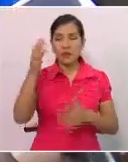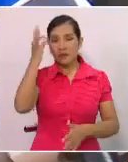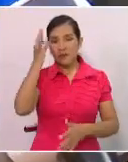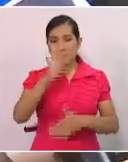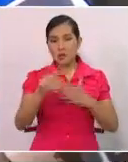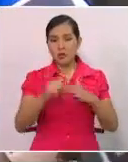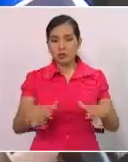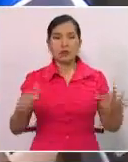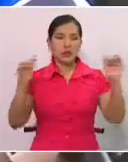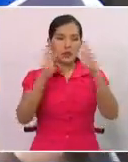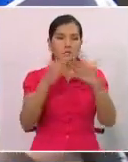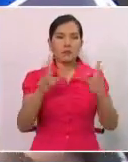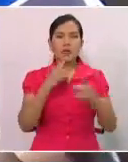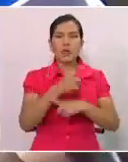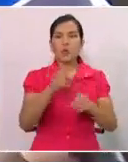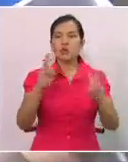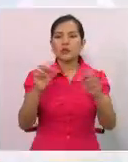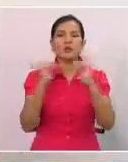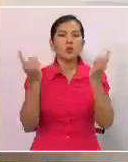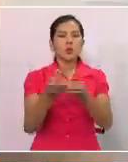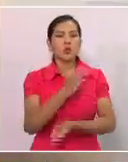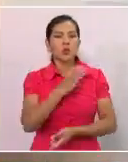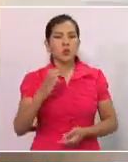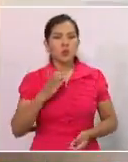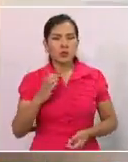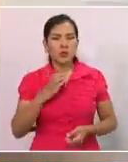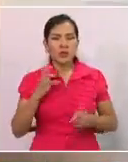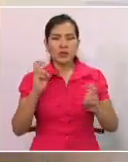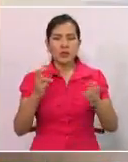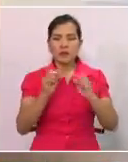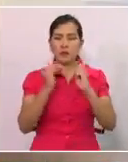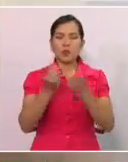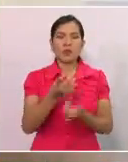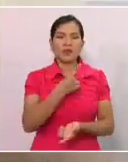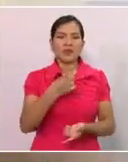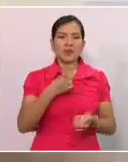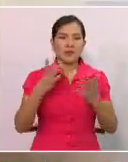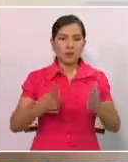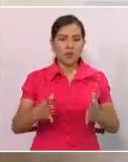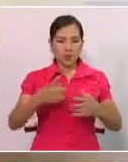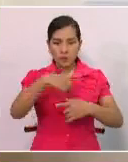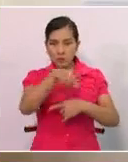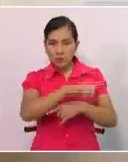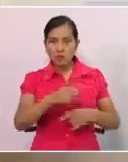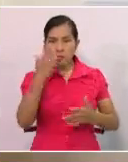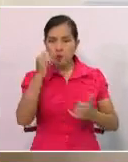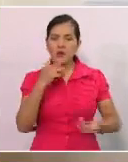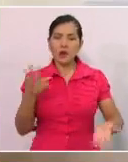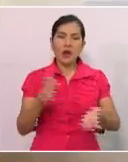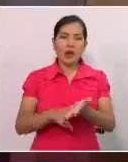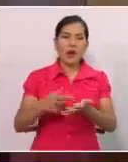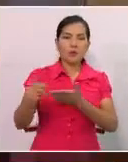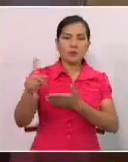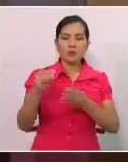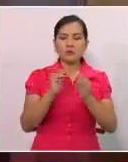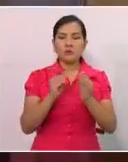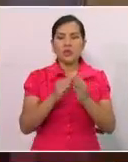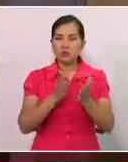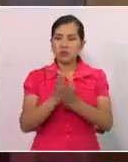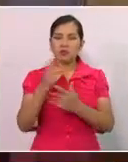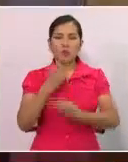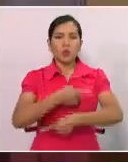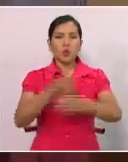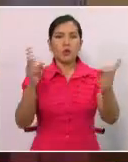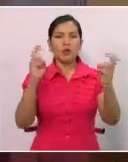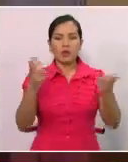Paz admitió la denuncia de la Cámara de Diputados contra 6 concejales del municipio paseño por la aprobación y promulgación de la cuestionada